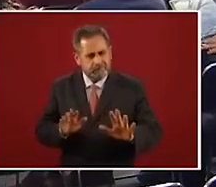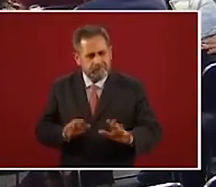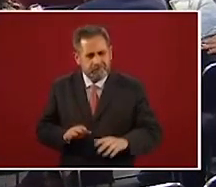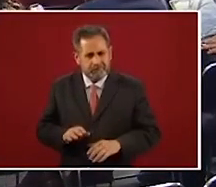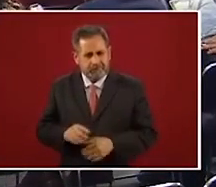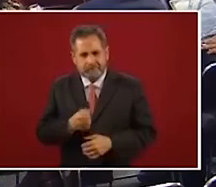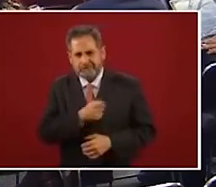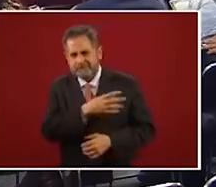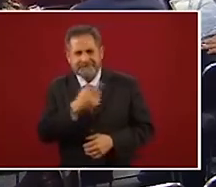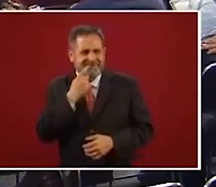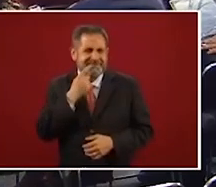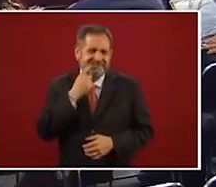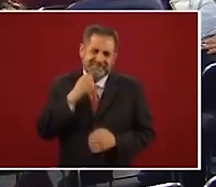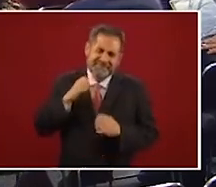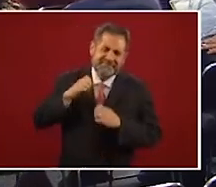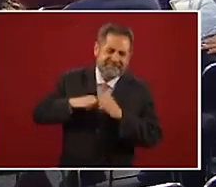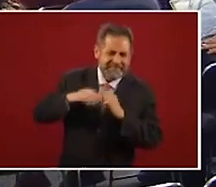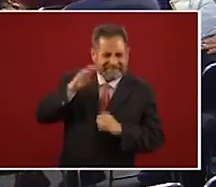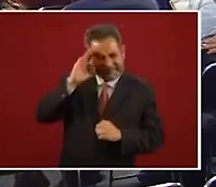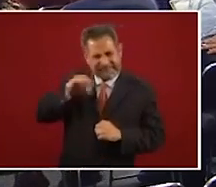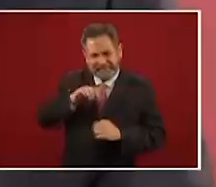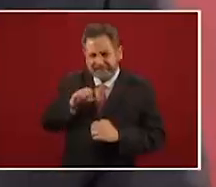por estos